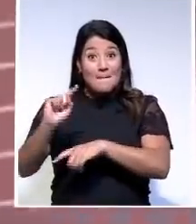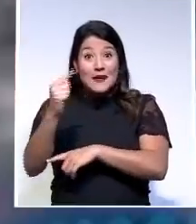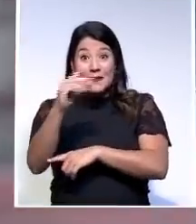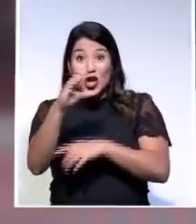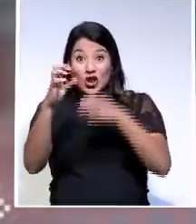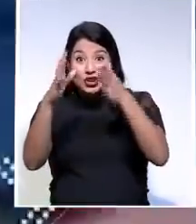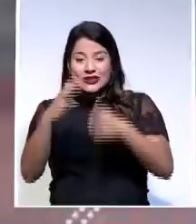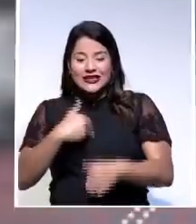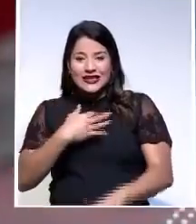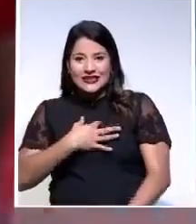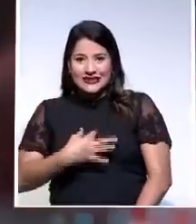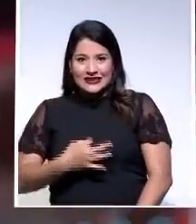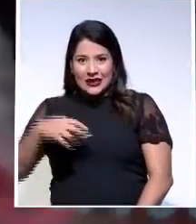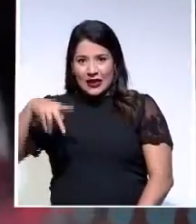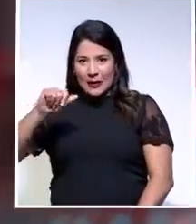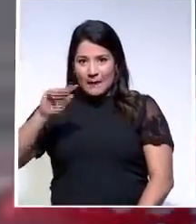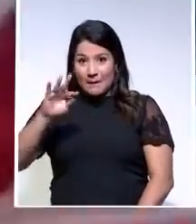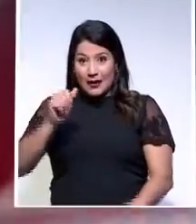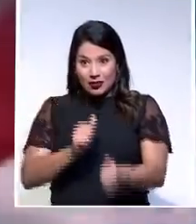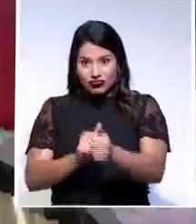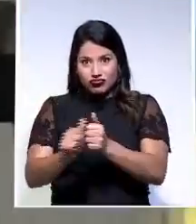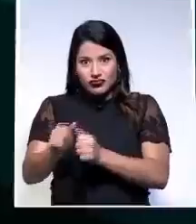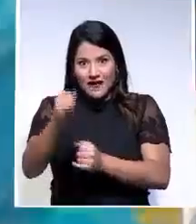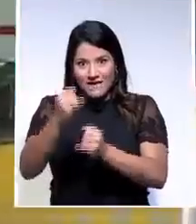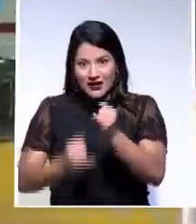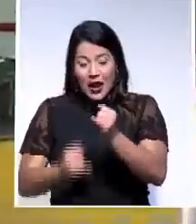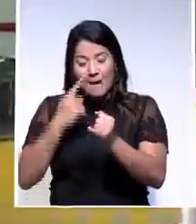plata y avanzar a una final paralímpica.